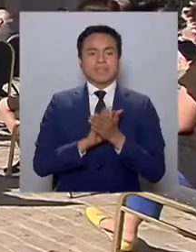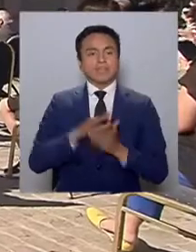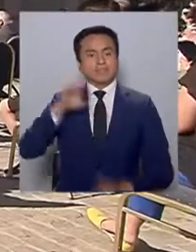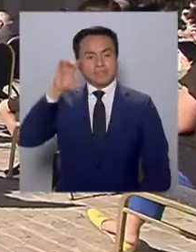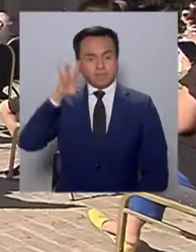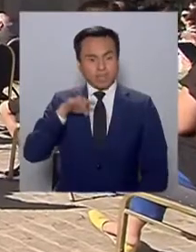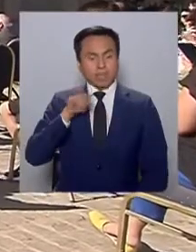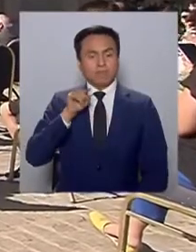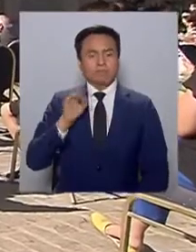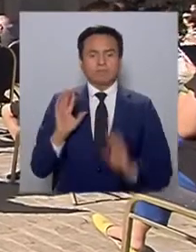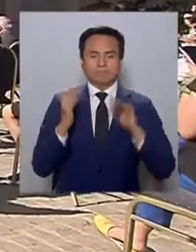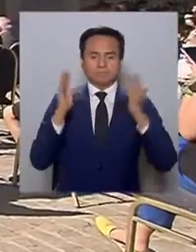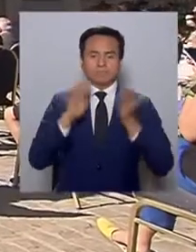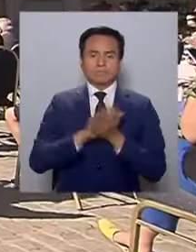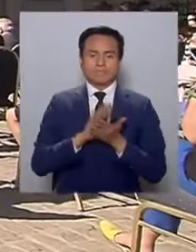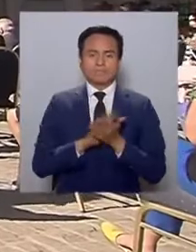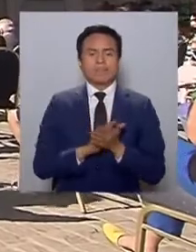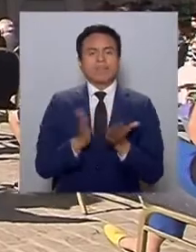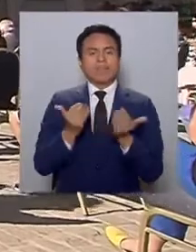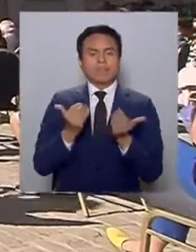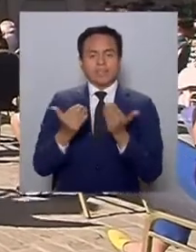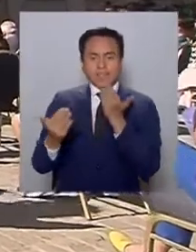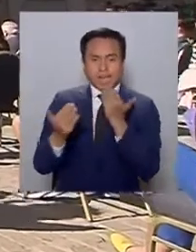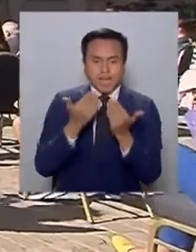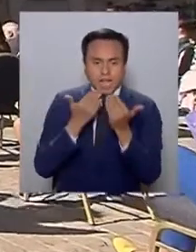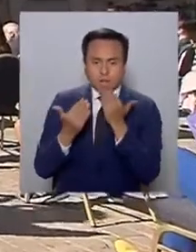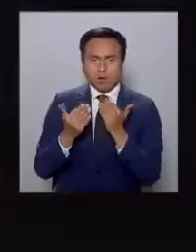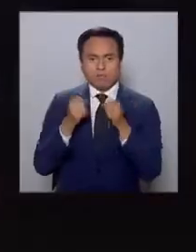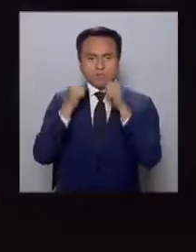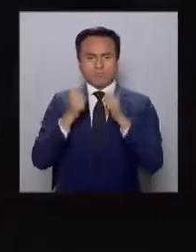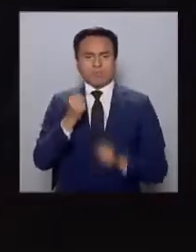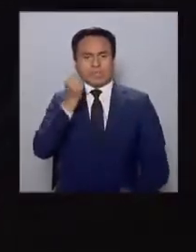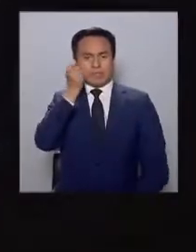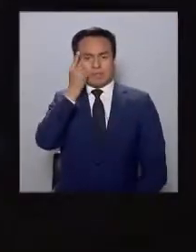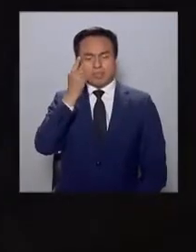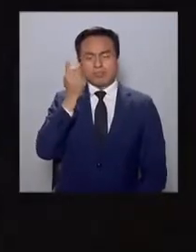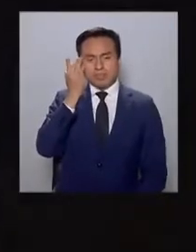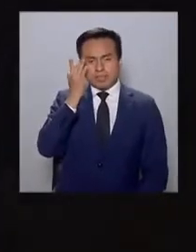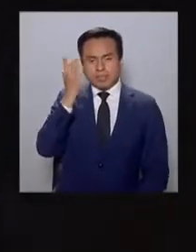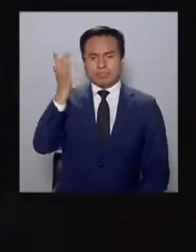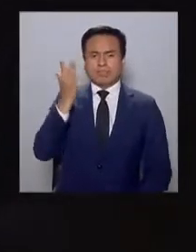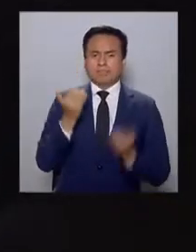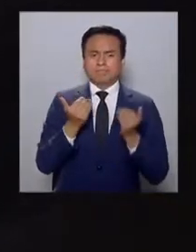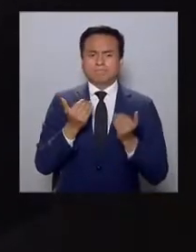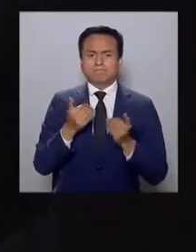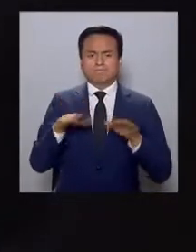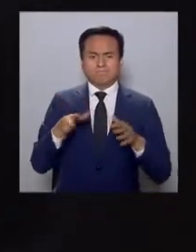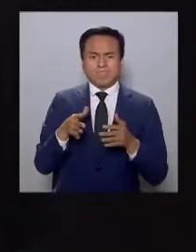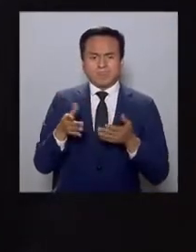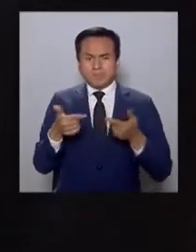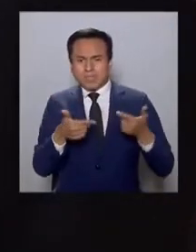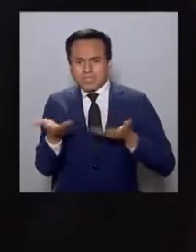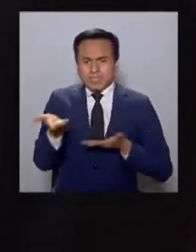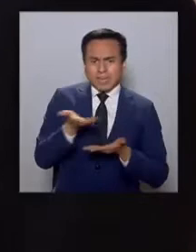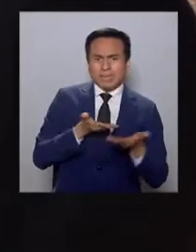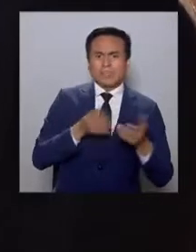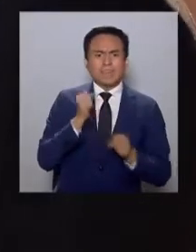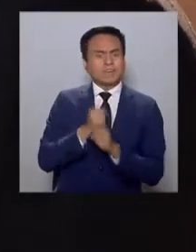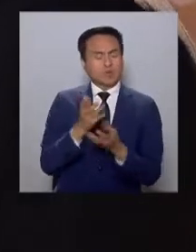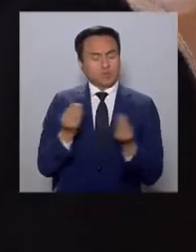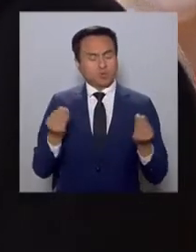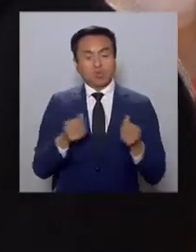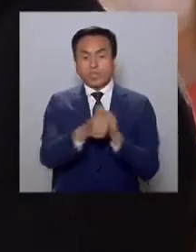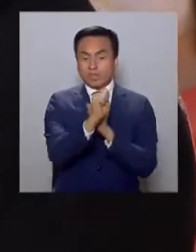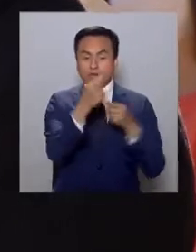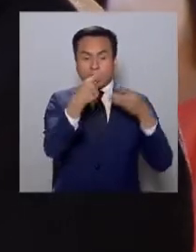Sabemos que para ello se va a requerir diálogo, capacidad de entendimiento, inteligencia, destreza política y mucho trabajo. Tenemos